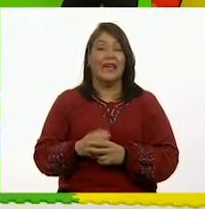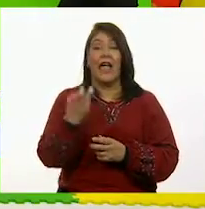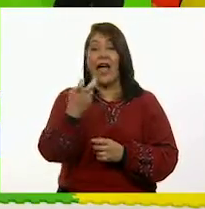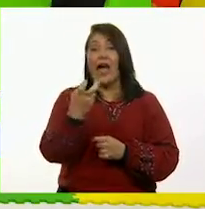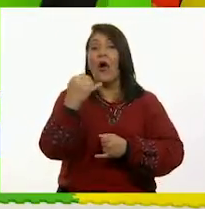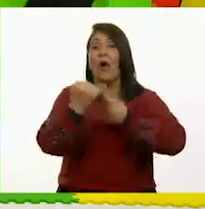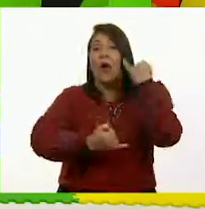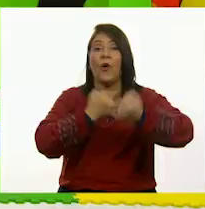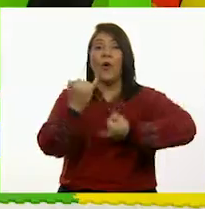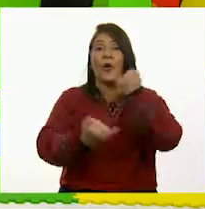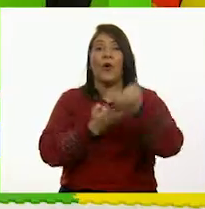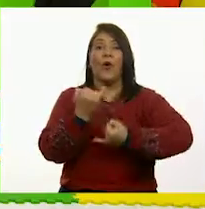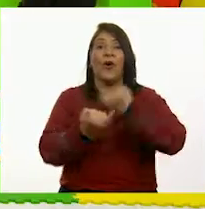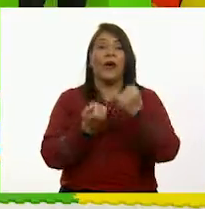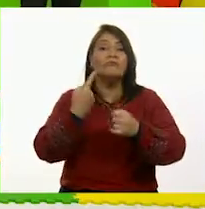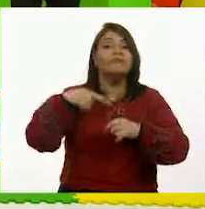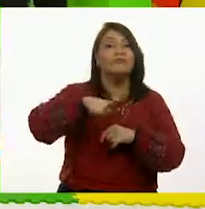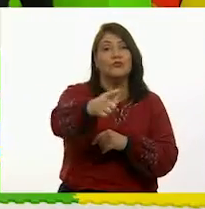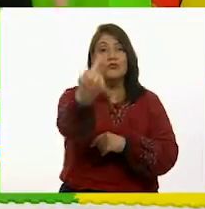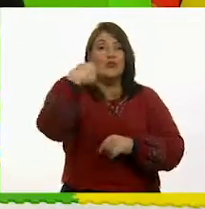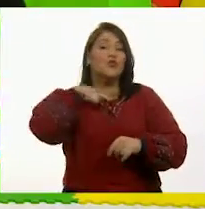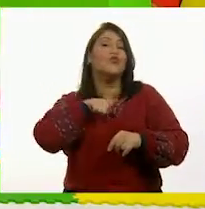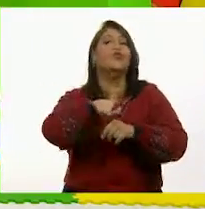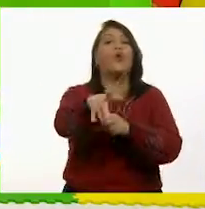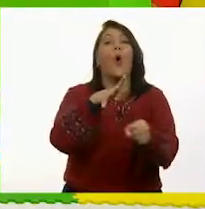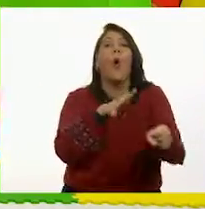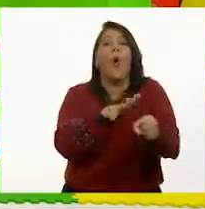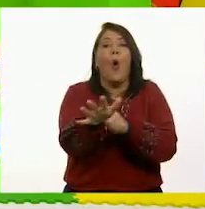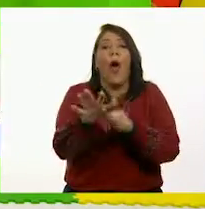Este es el juego de Don Pingüé.